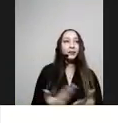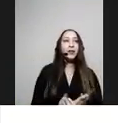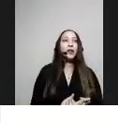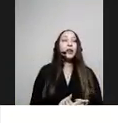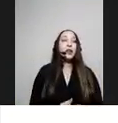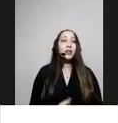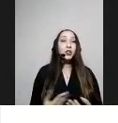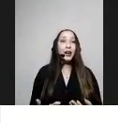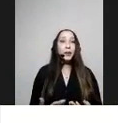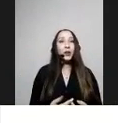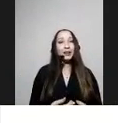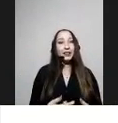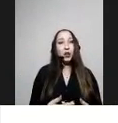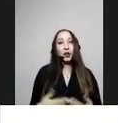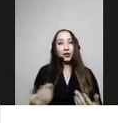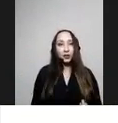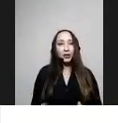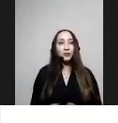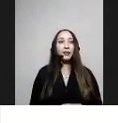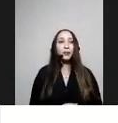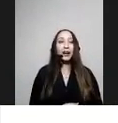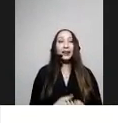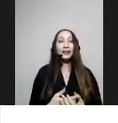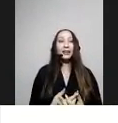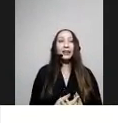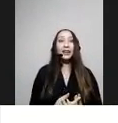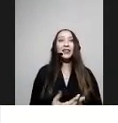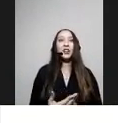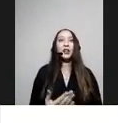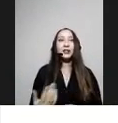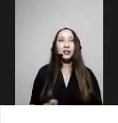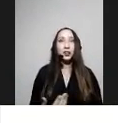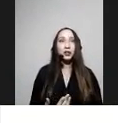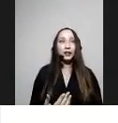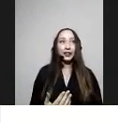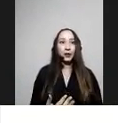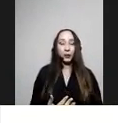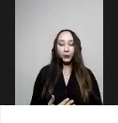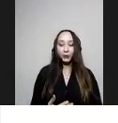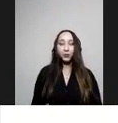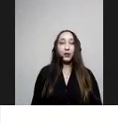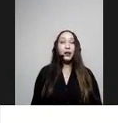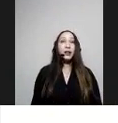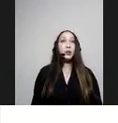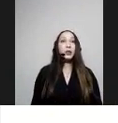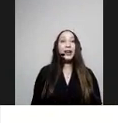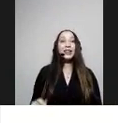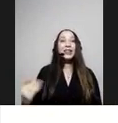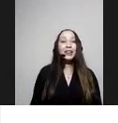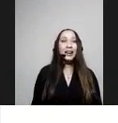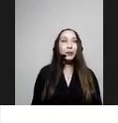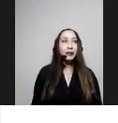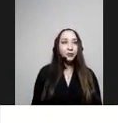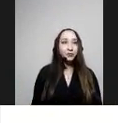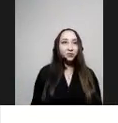mente, y social porque tiene origen social, determinadas características de la organización del trabajo. Entonces, en la